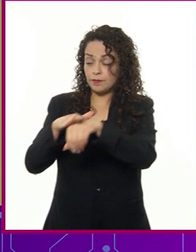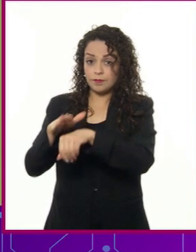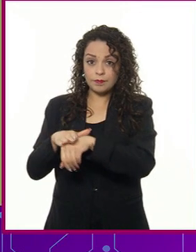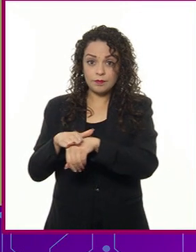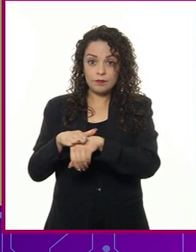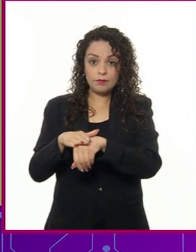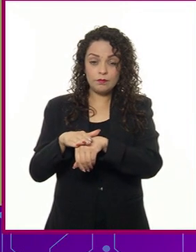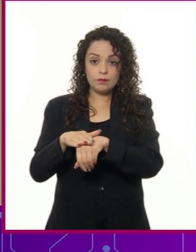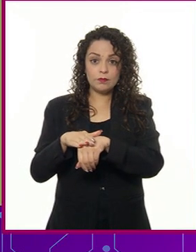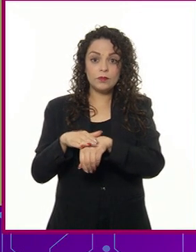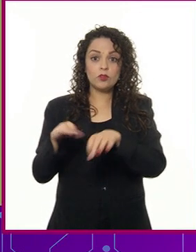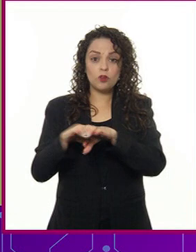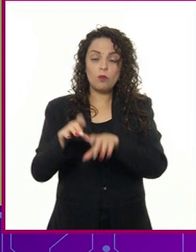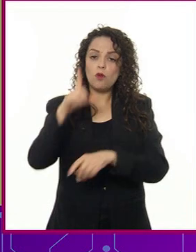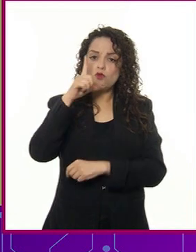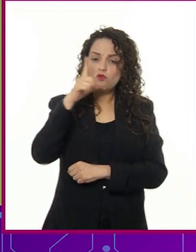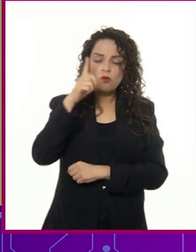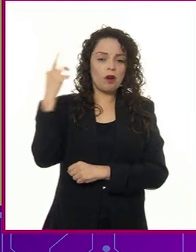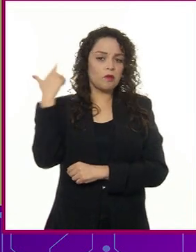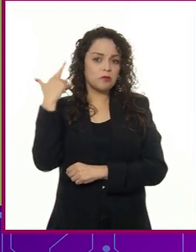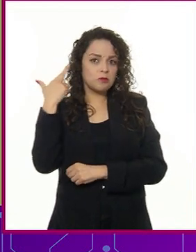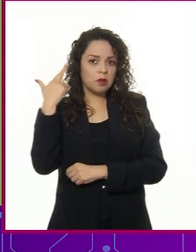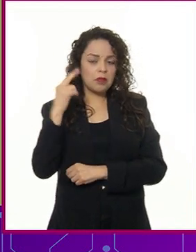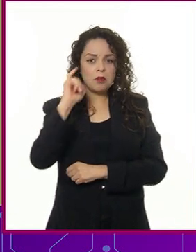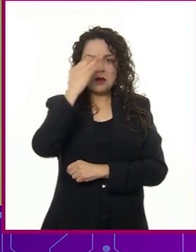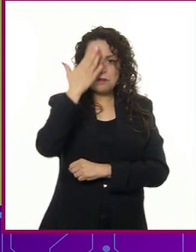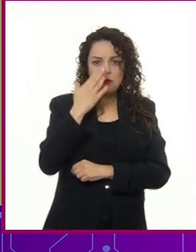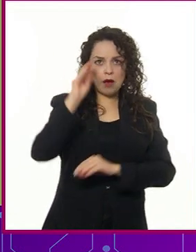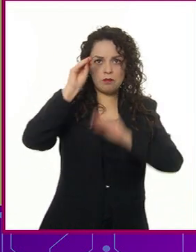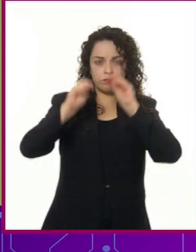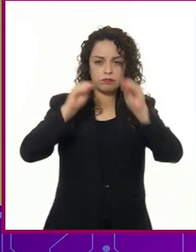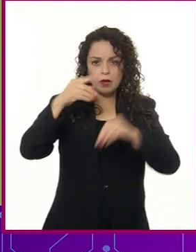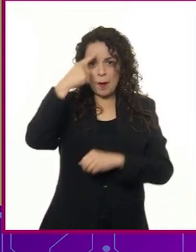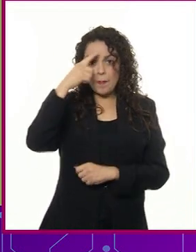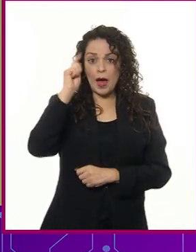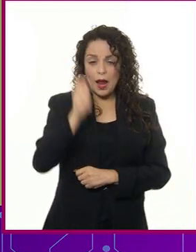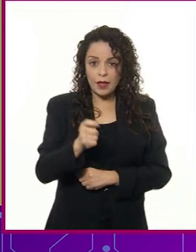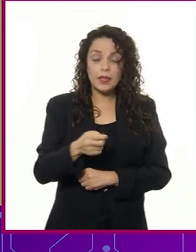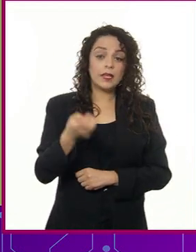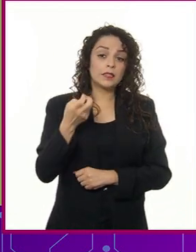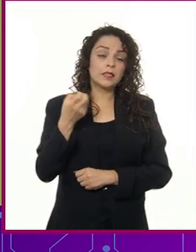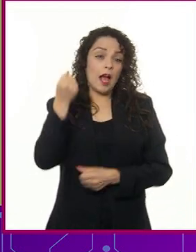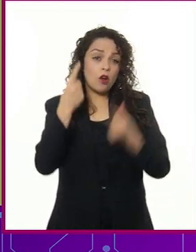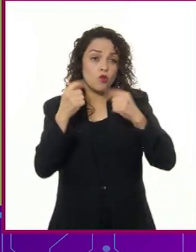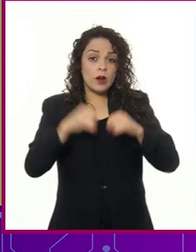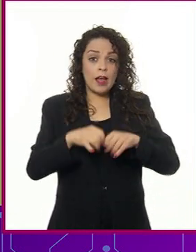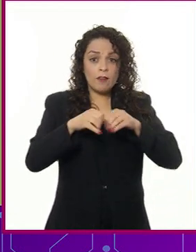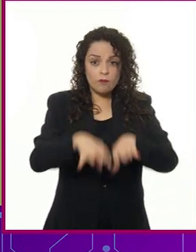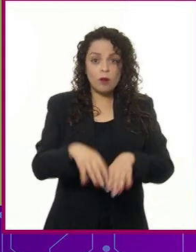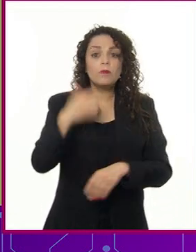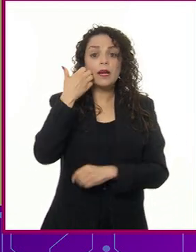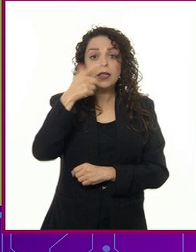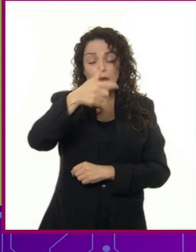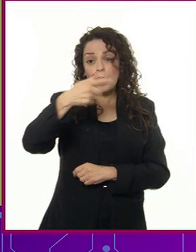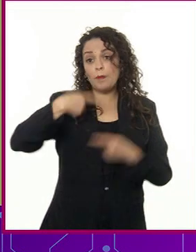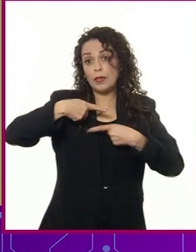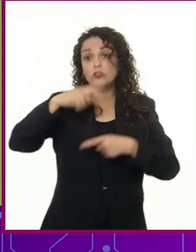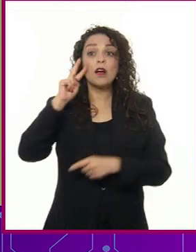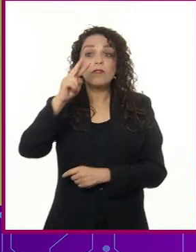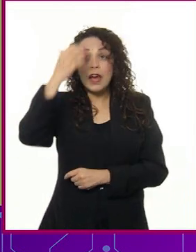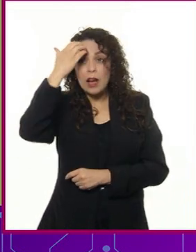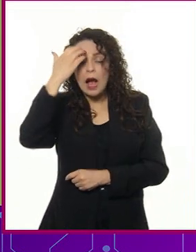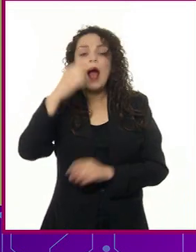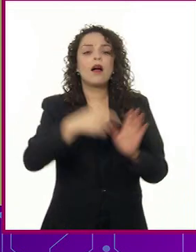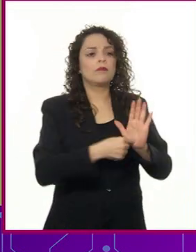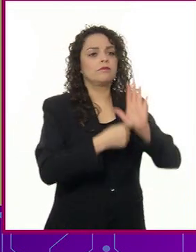gestos, marcas, luces o sonidos que se usan con el fin de indicar cierta información o representar alguna cosa. Sustituyen a